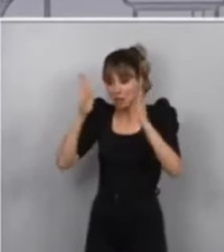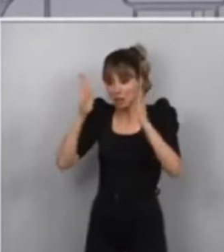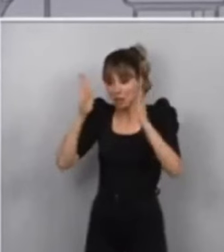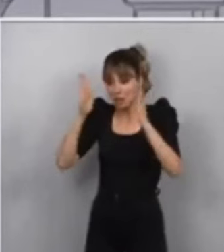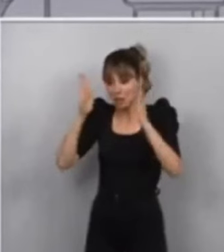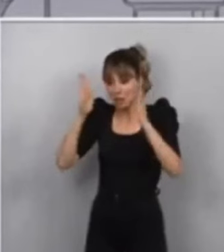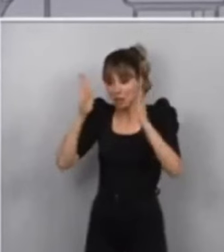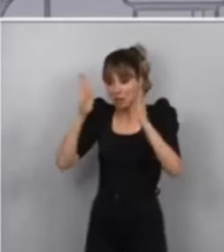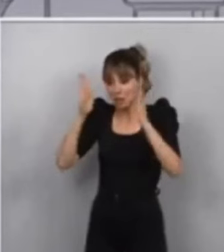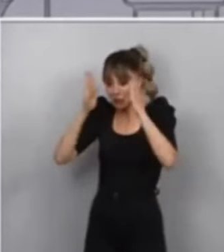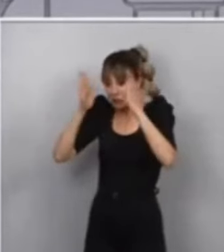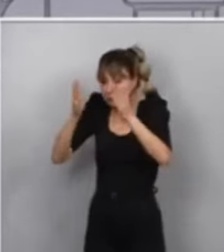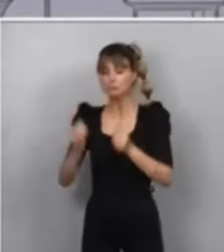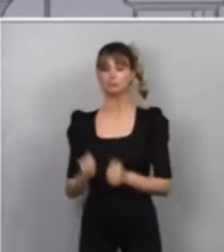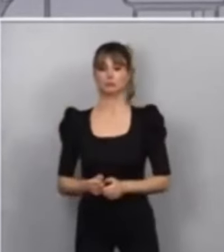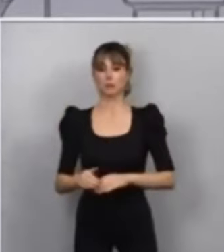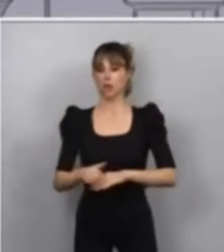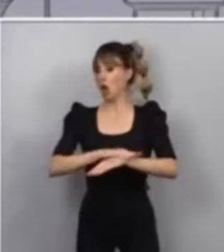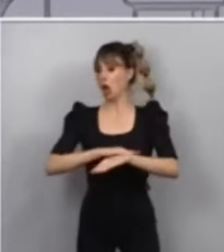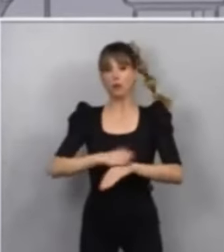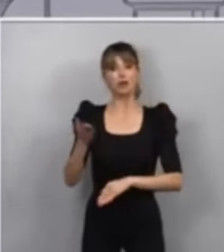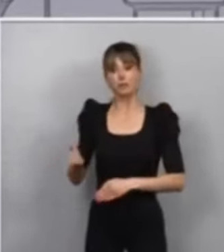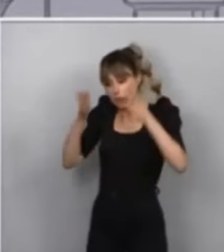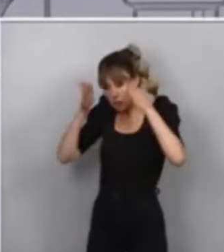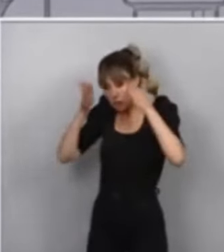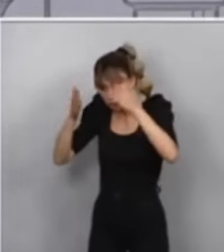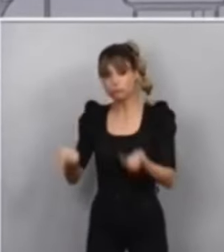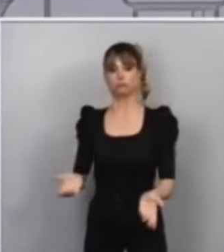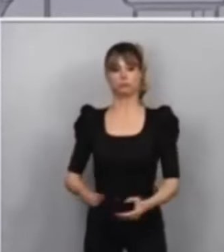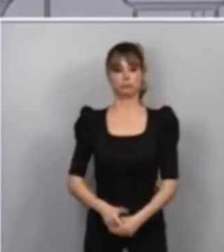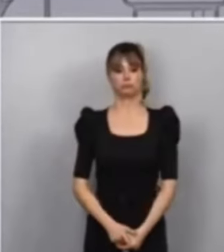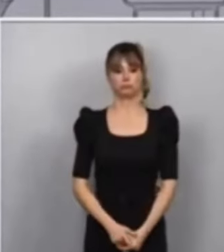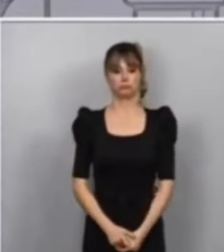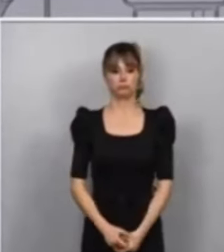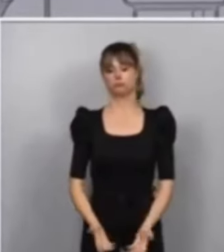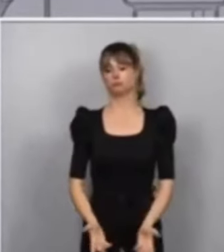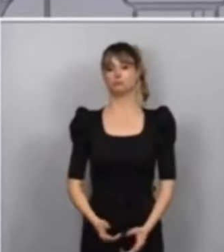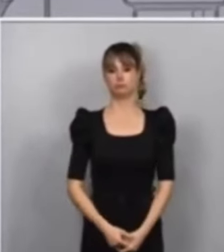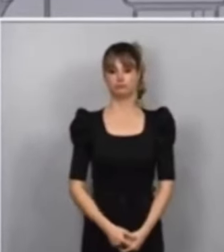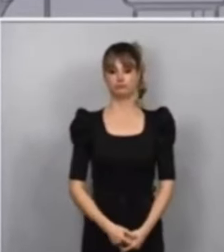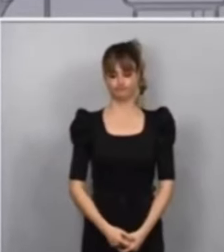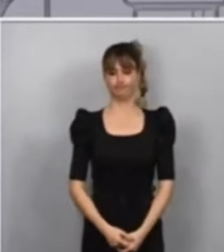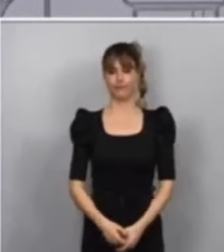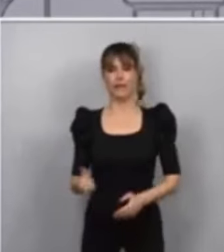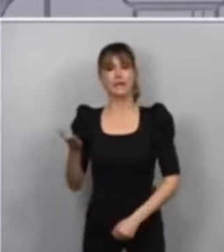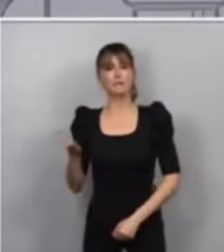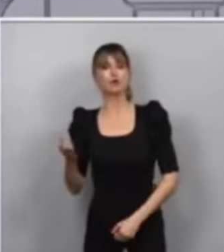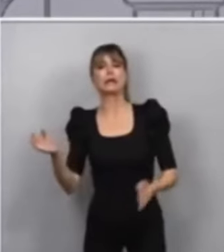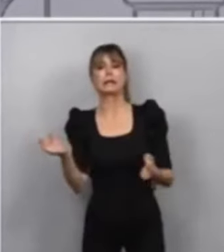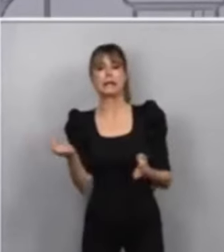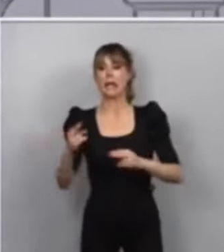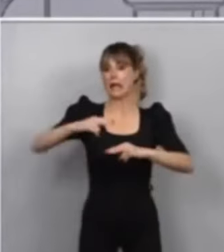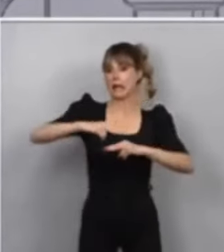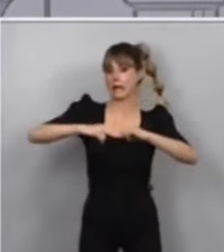que respondan ellos a lo que hay que estar Y a lo que hay que estar es a